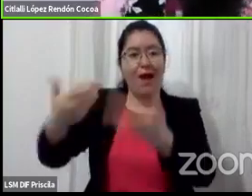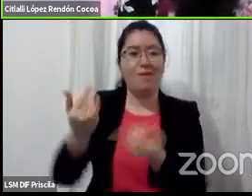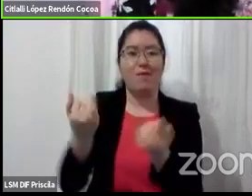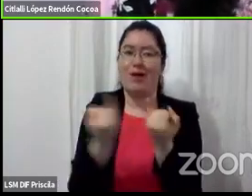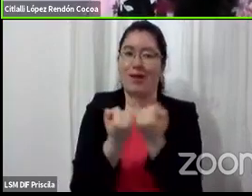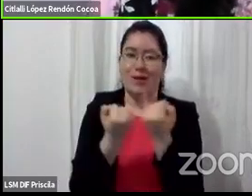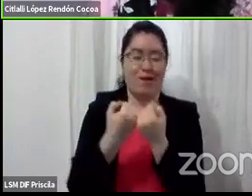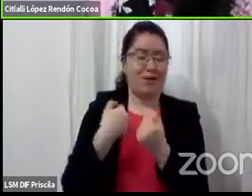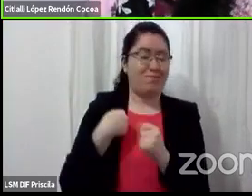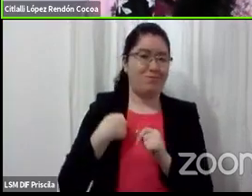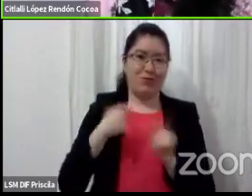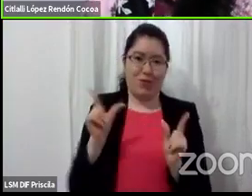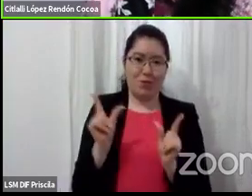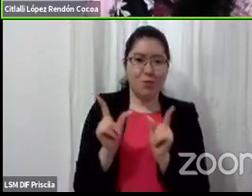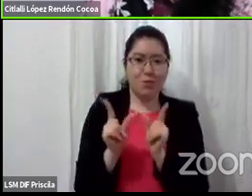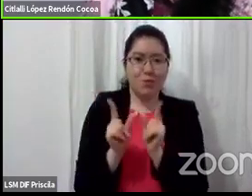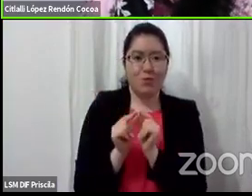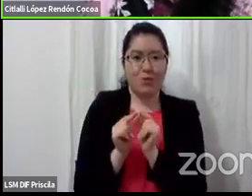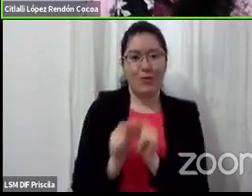participación.